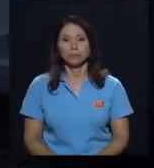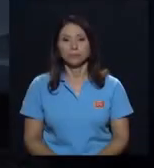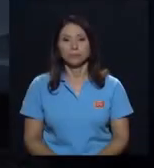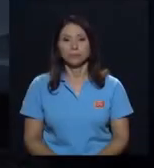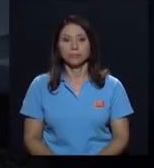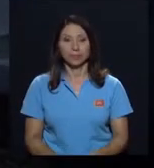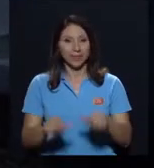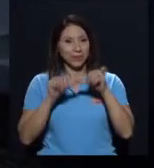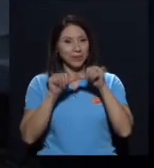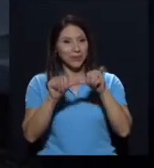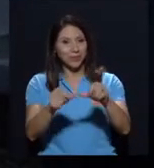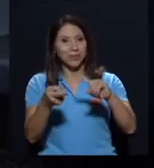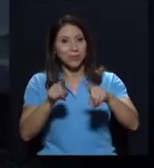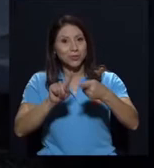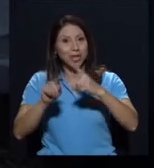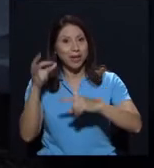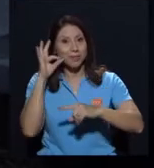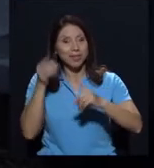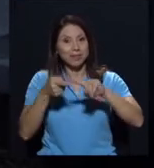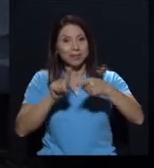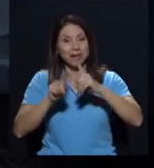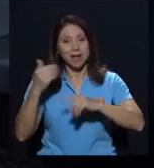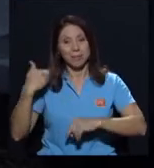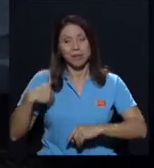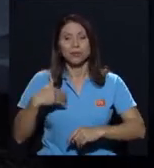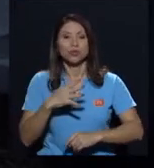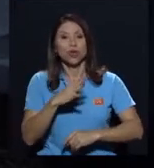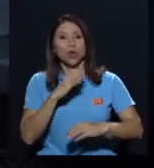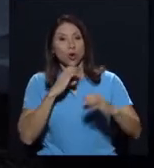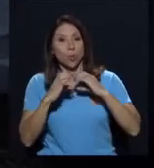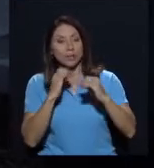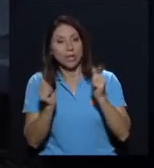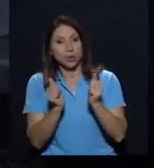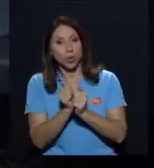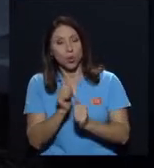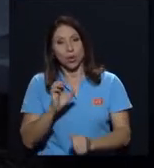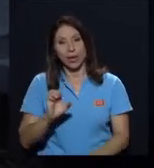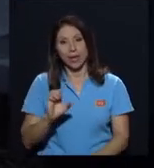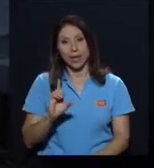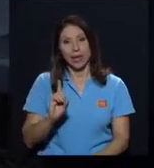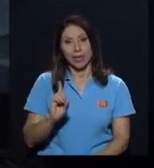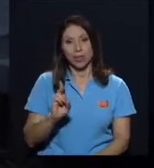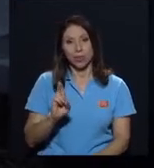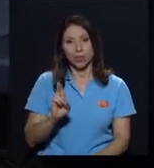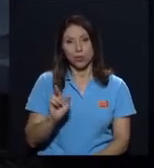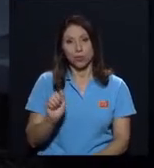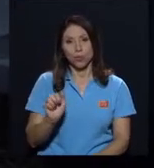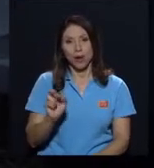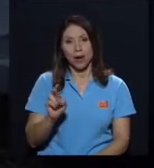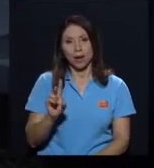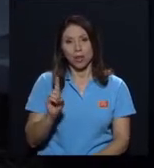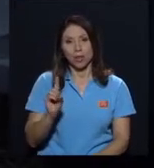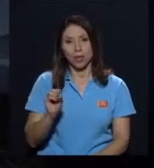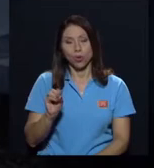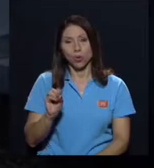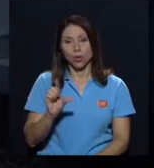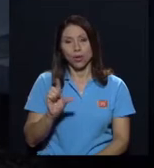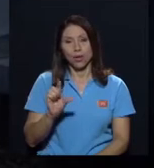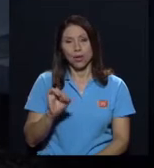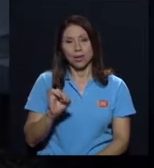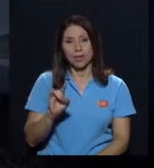continuamos amigas amigos conversando con don eduardo le sano y yo